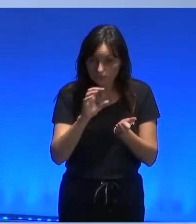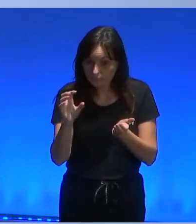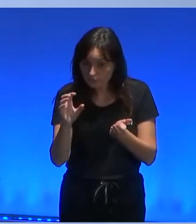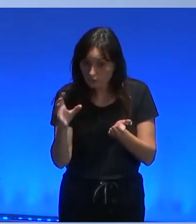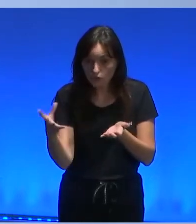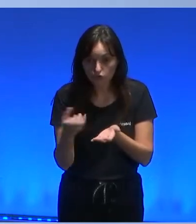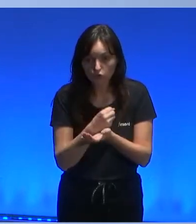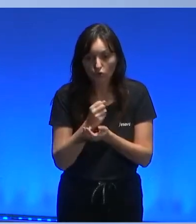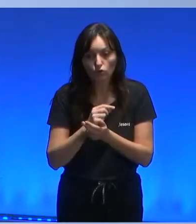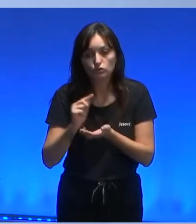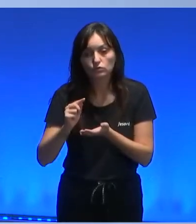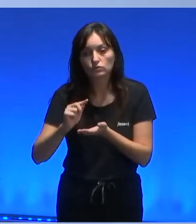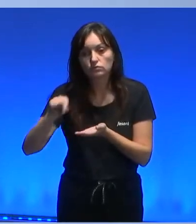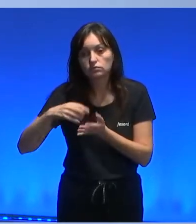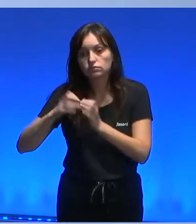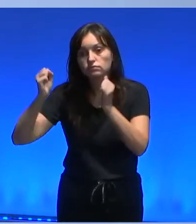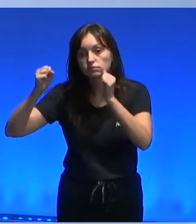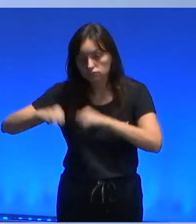convención.